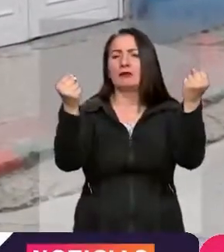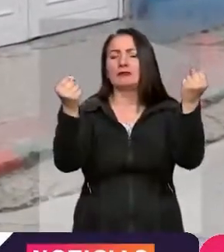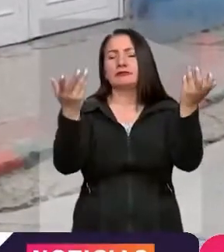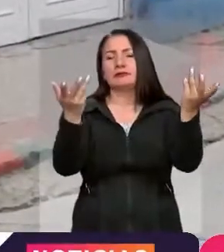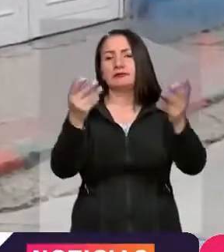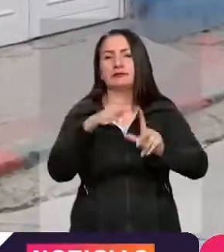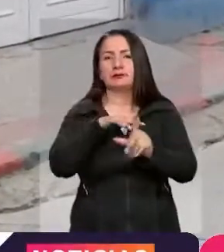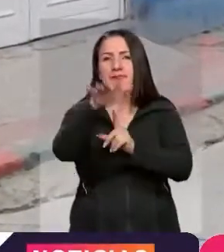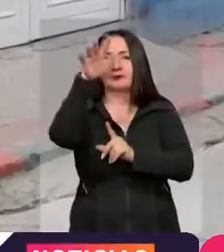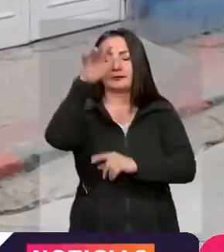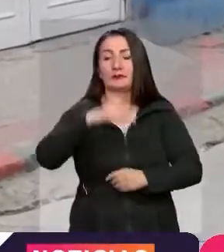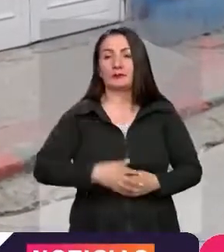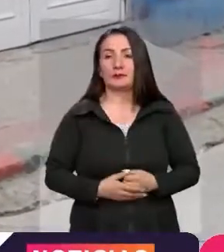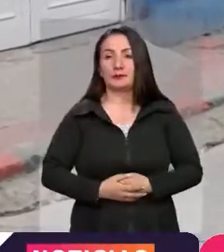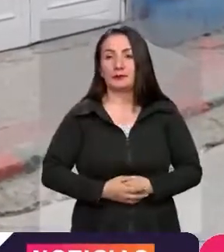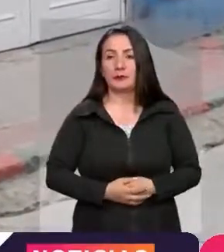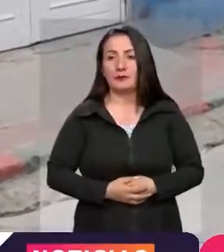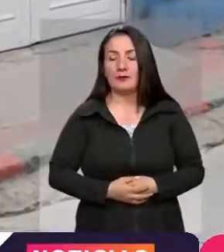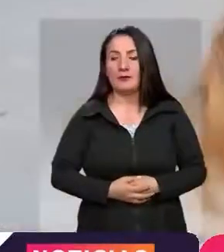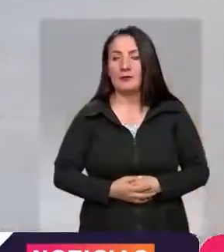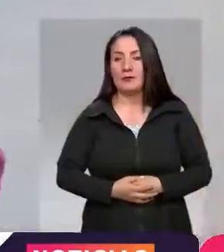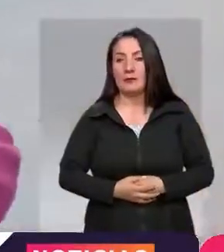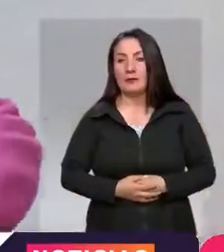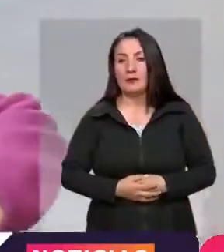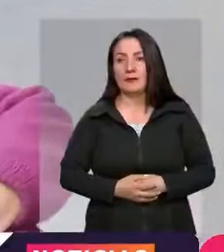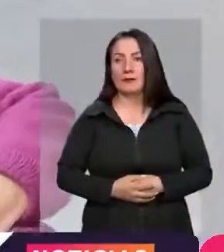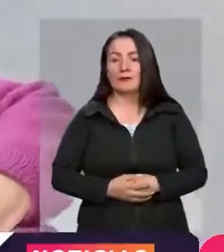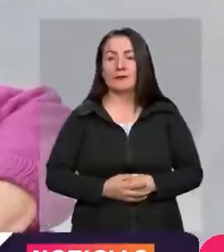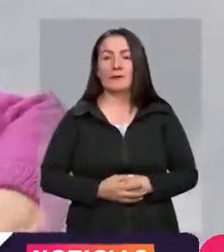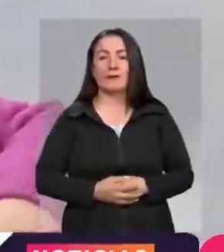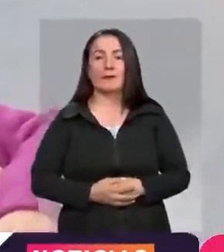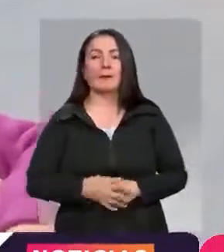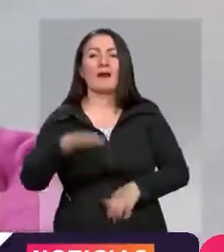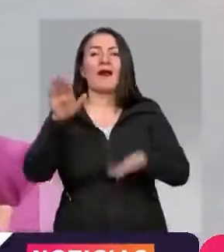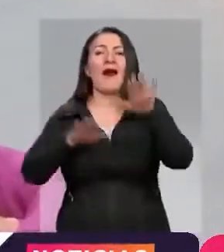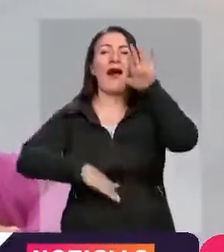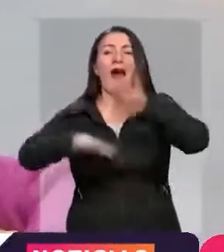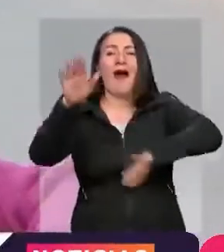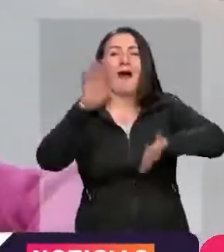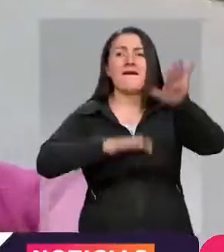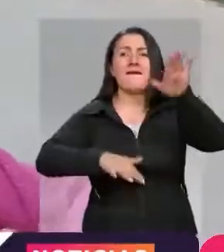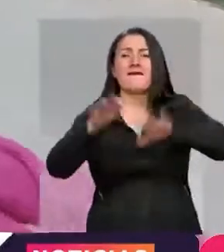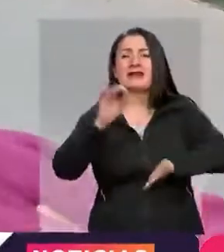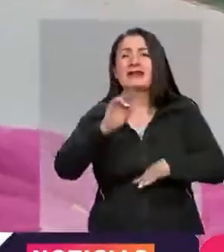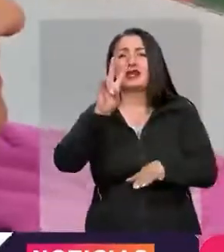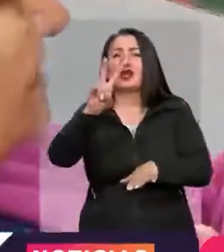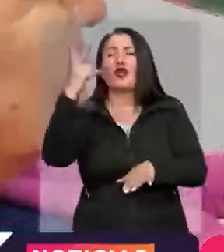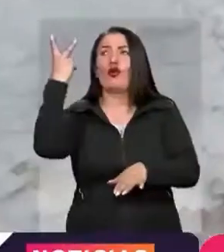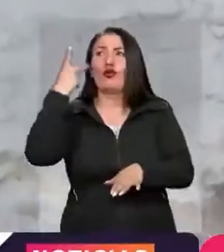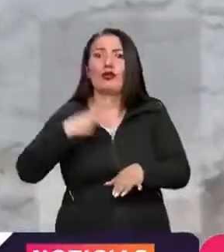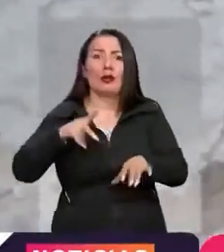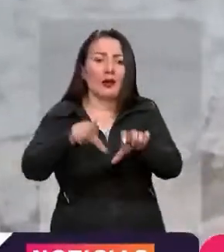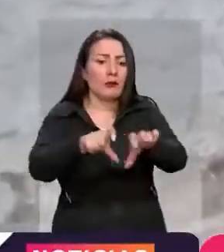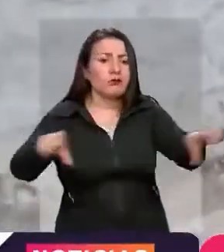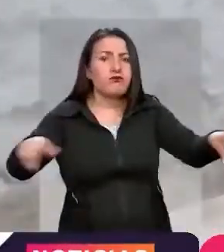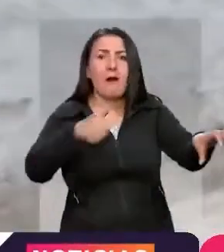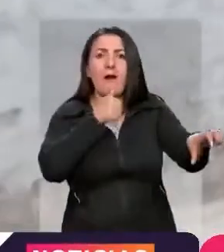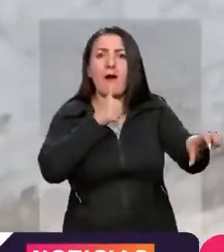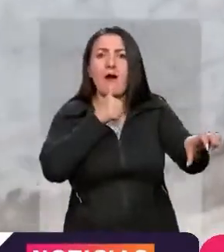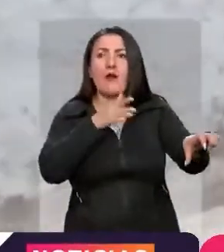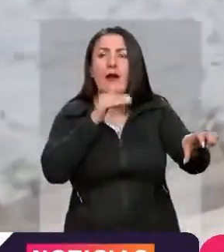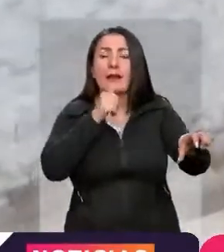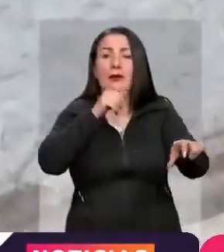ha empeorado denuncia que a veces permanecen hasta dos días sin agua o llega de forma